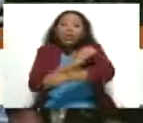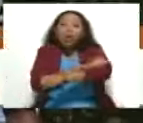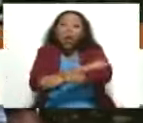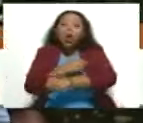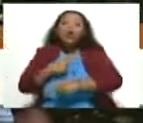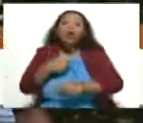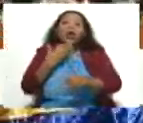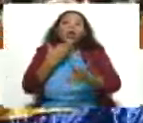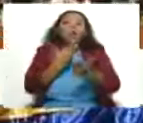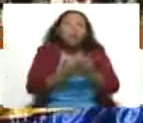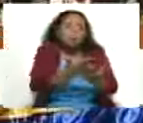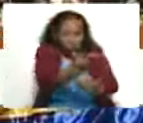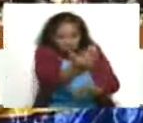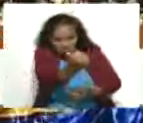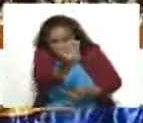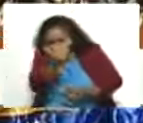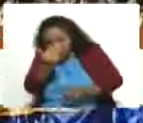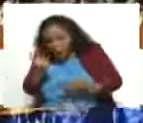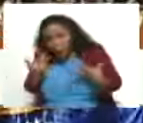suba y nos acompañe aquí arriba.